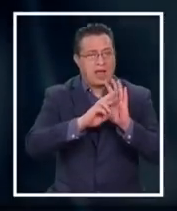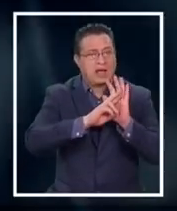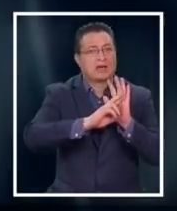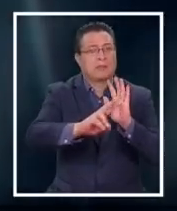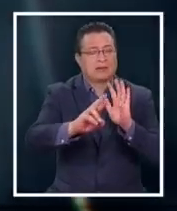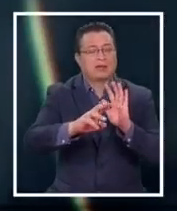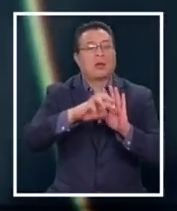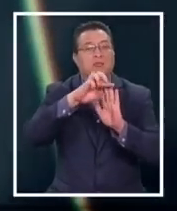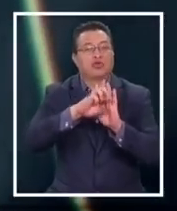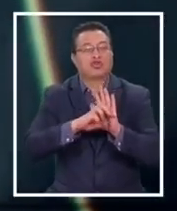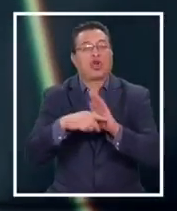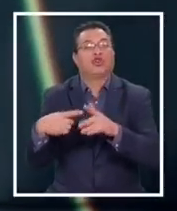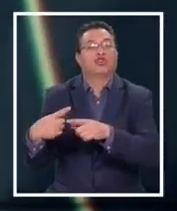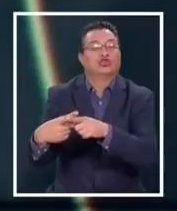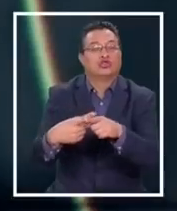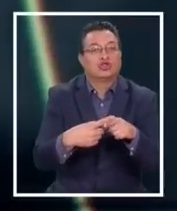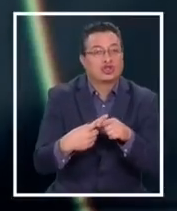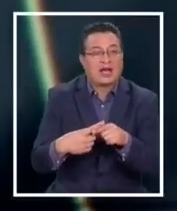proyecto socialista.